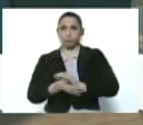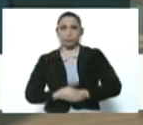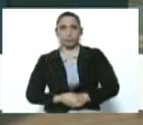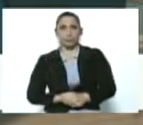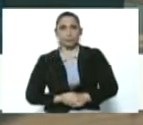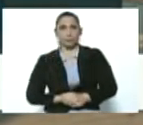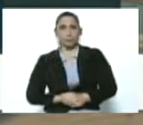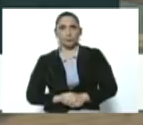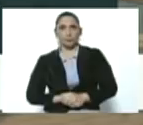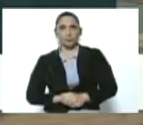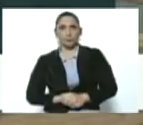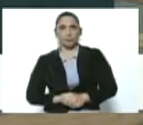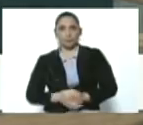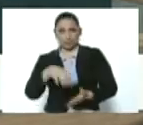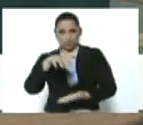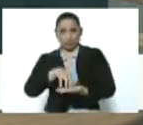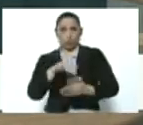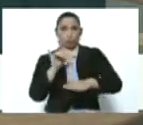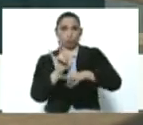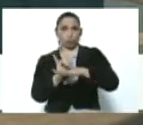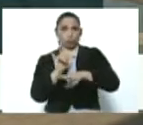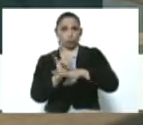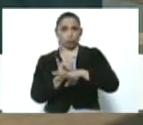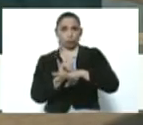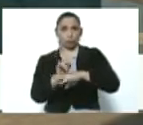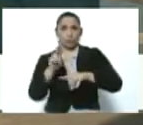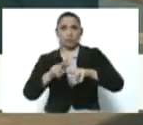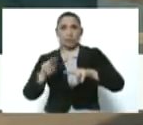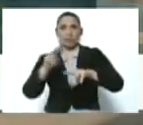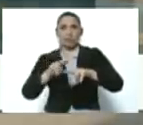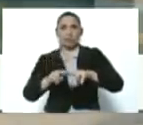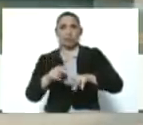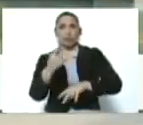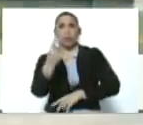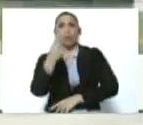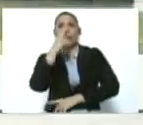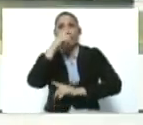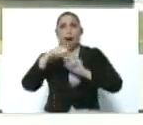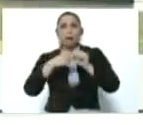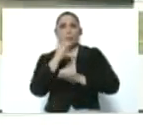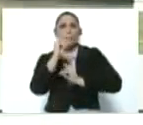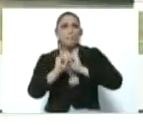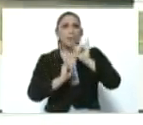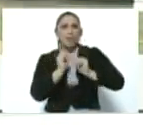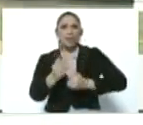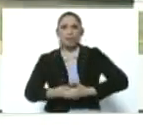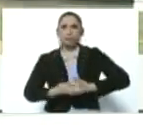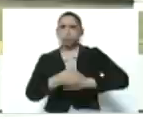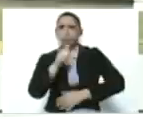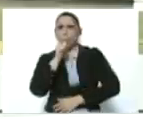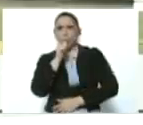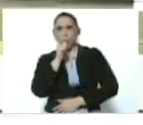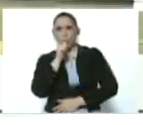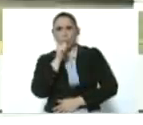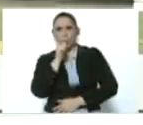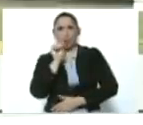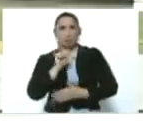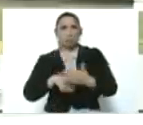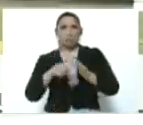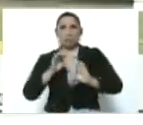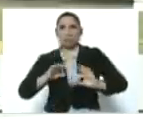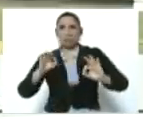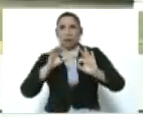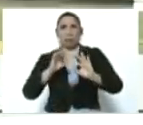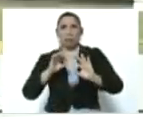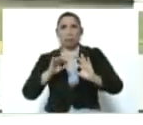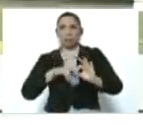en cumaná un niño de un año un añito bebé sin antecedentes de viajes ni